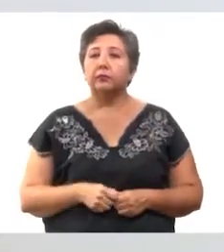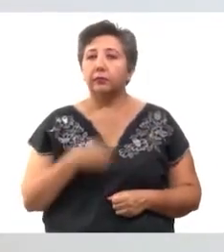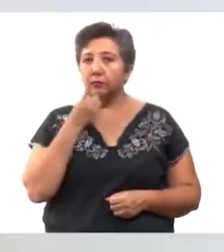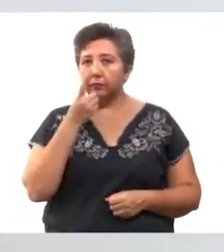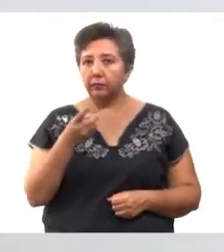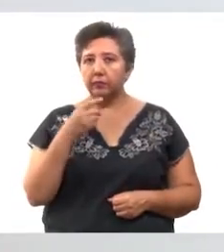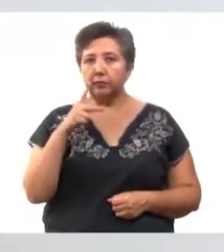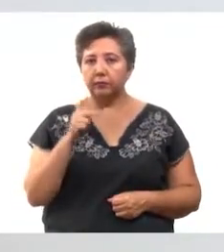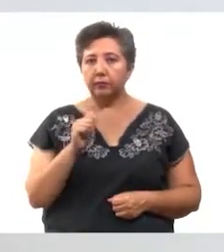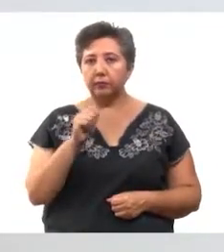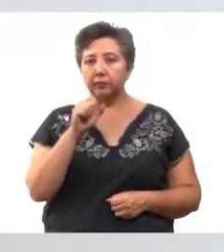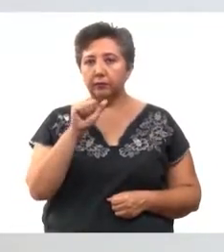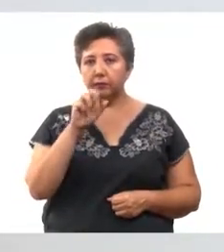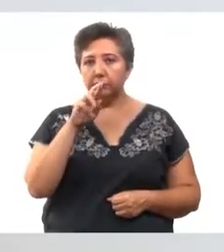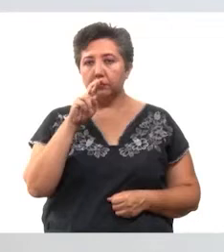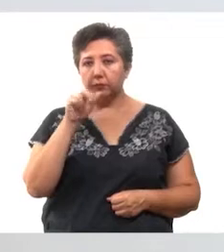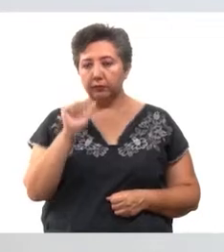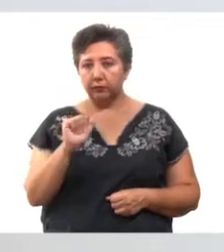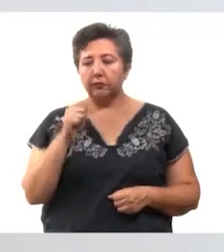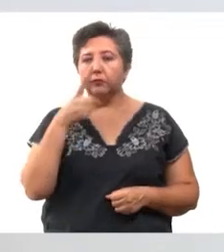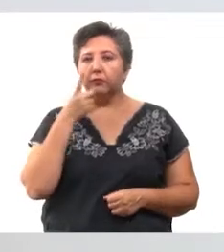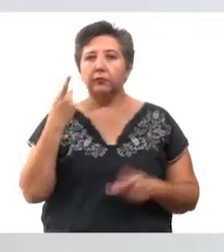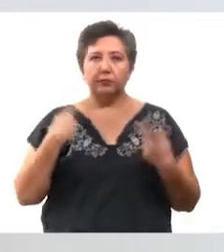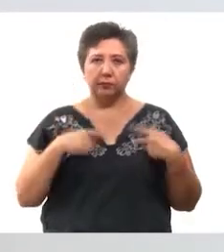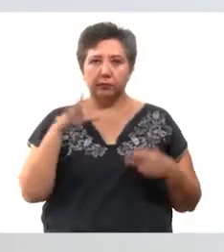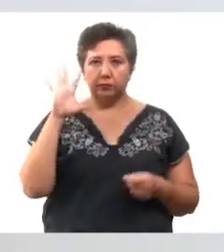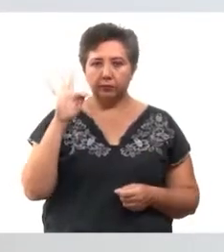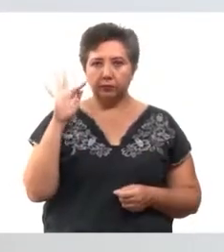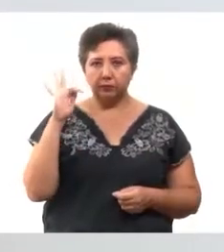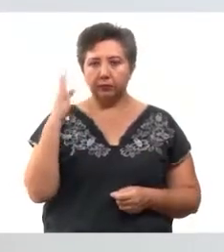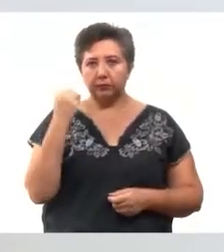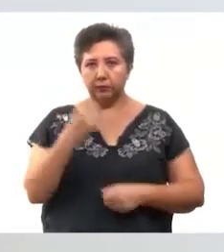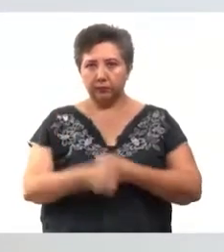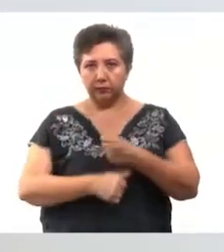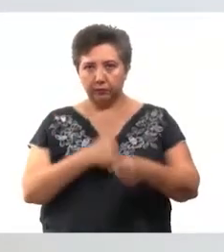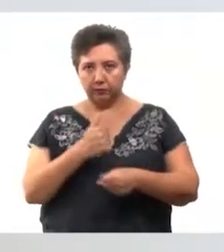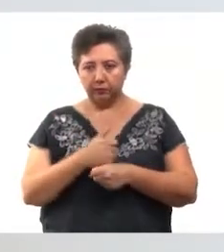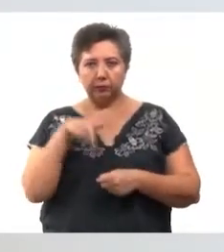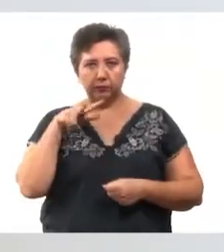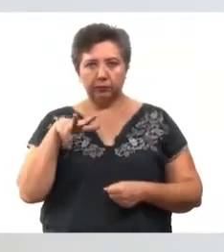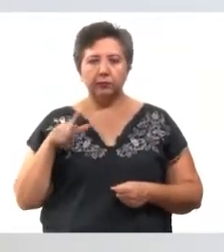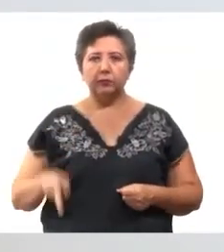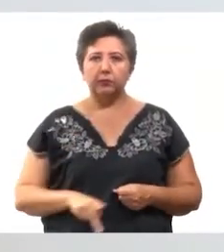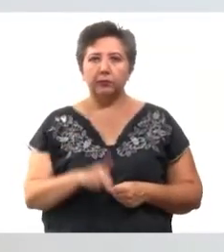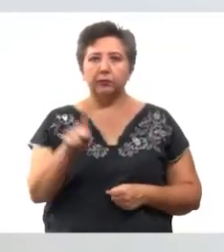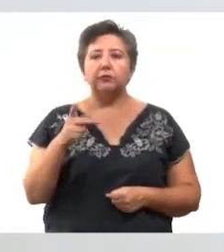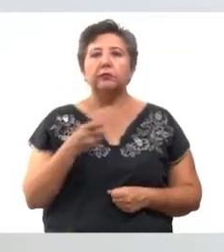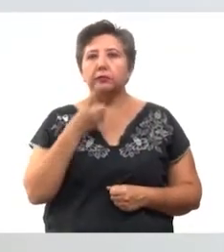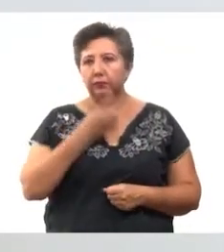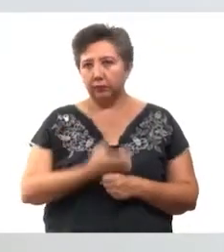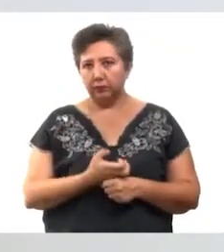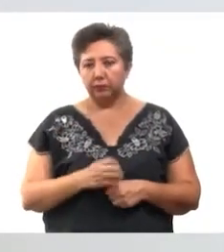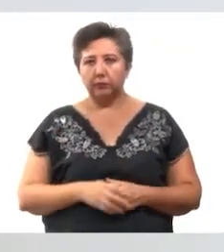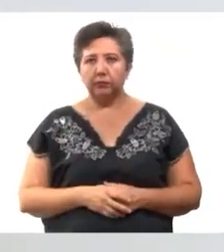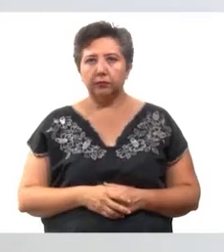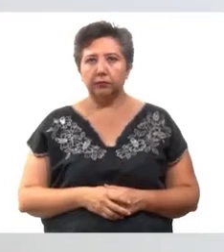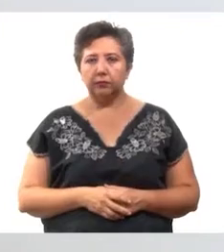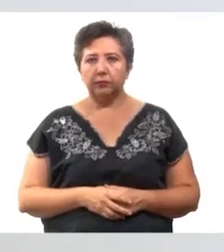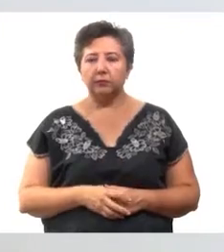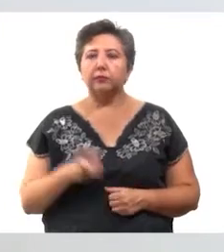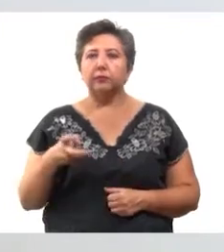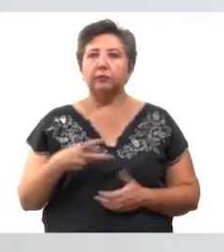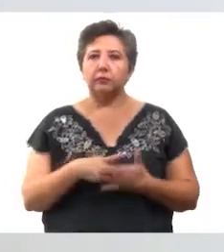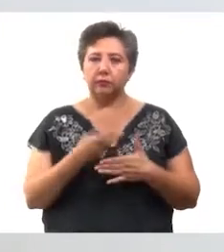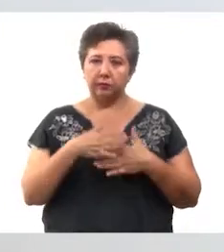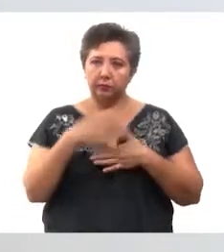de la farmacéutica AstraZeneca a personas de entre 40 y 49 años de 18 municipios del interior del estado.